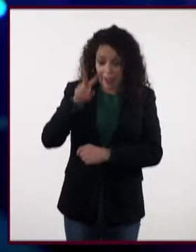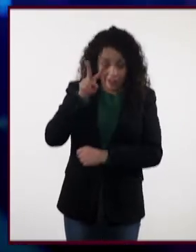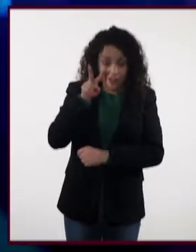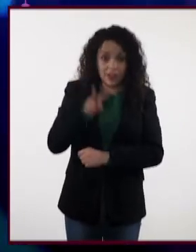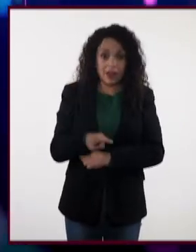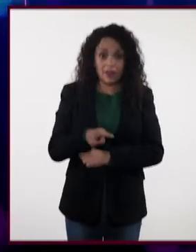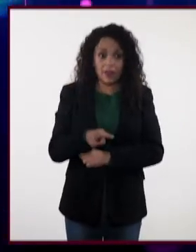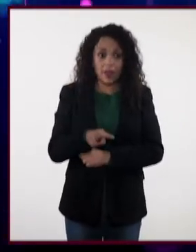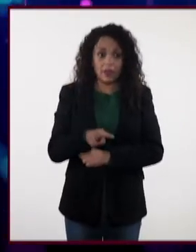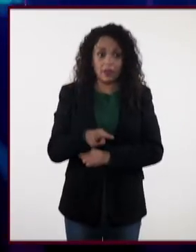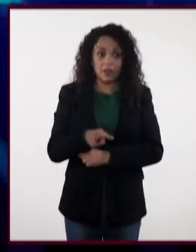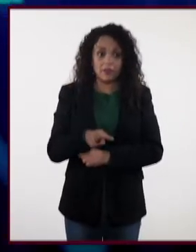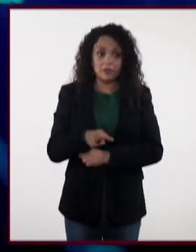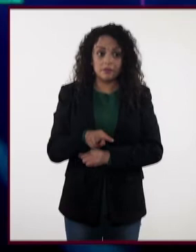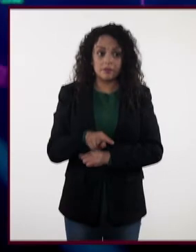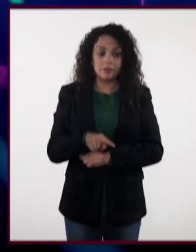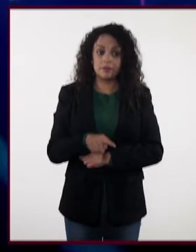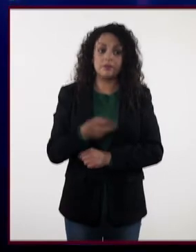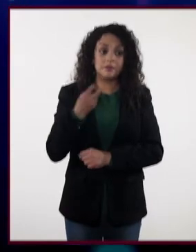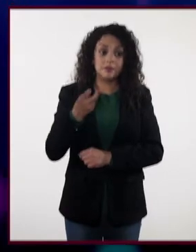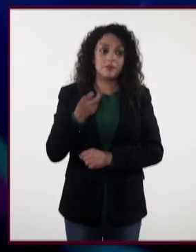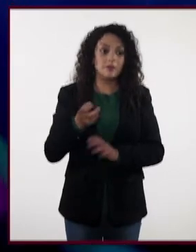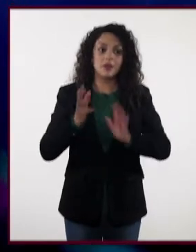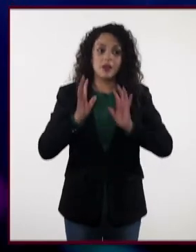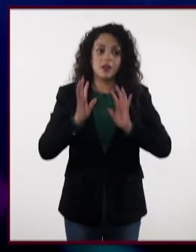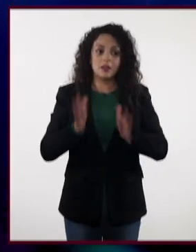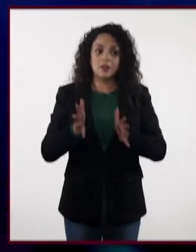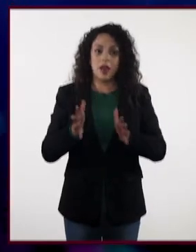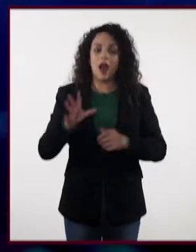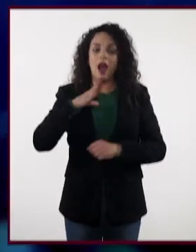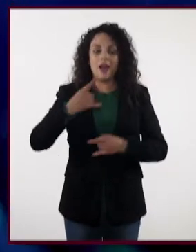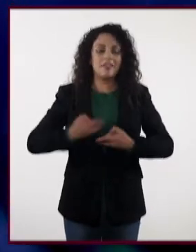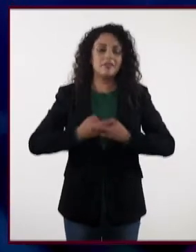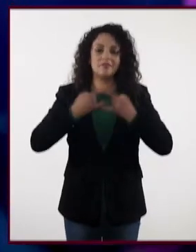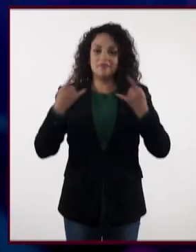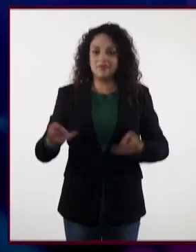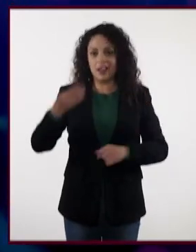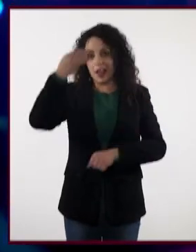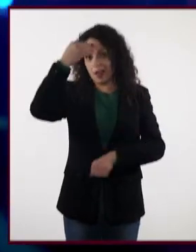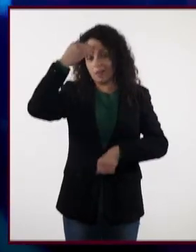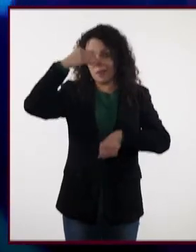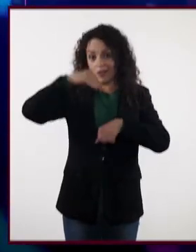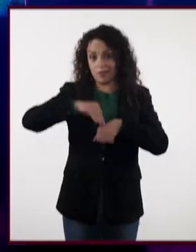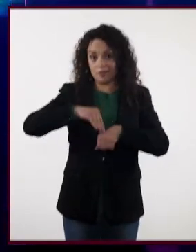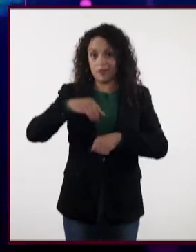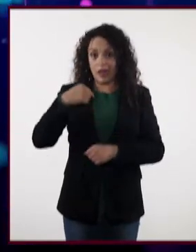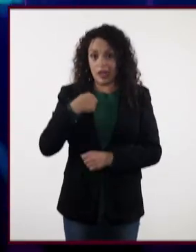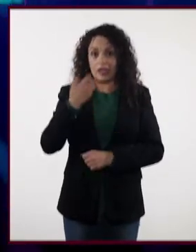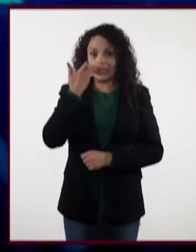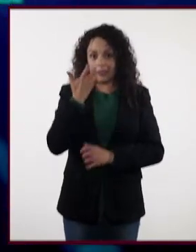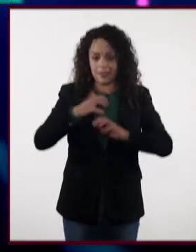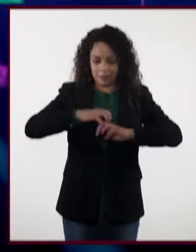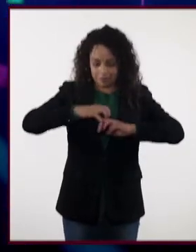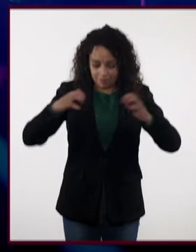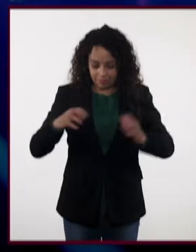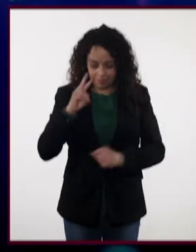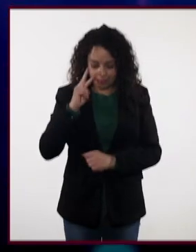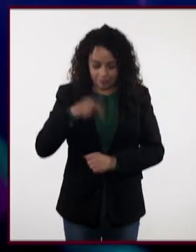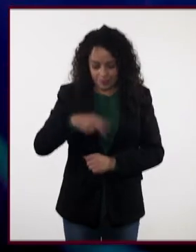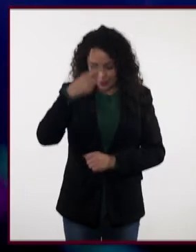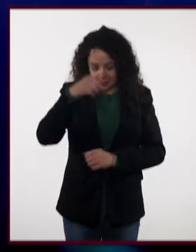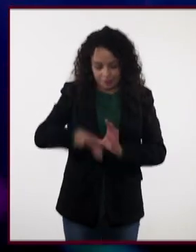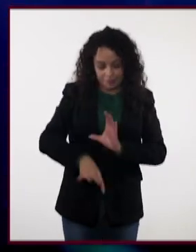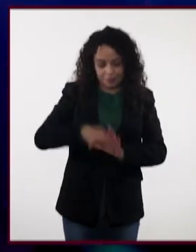encuentro de gente real, pues son imágenes que ya están cargadas de historia y de memoria sin que yo tenga que intervenirlas, ¿no? Entonces, al